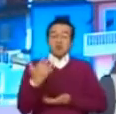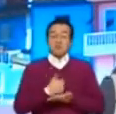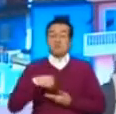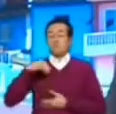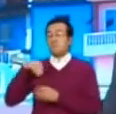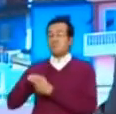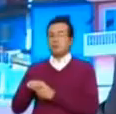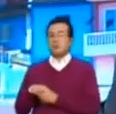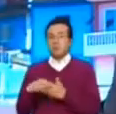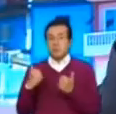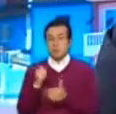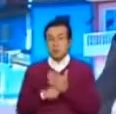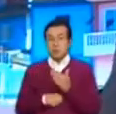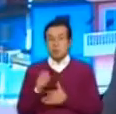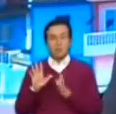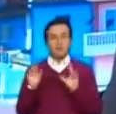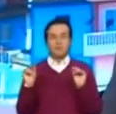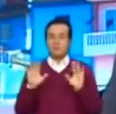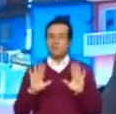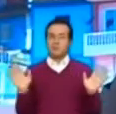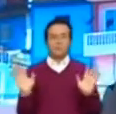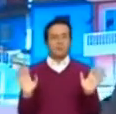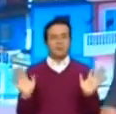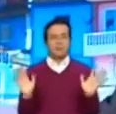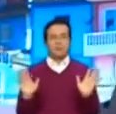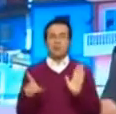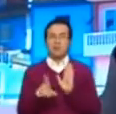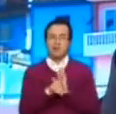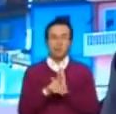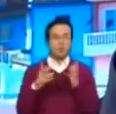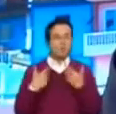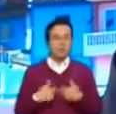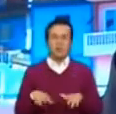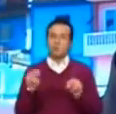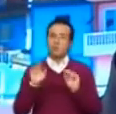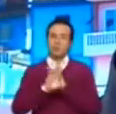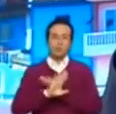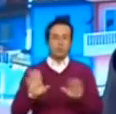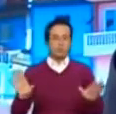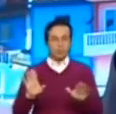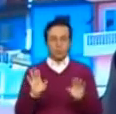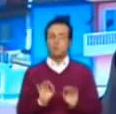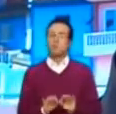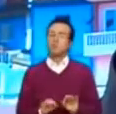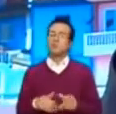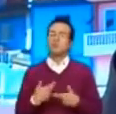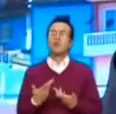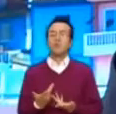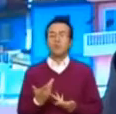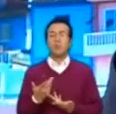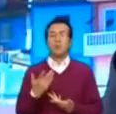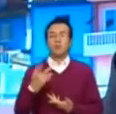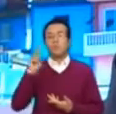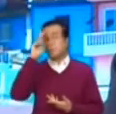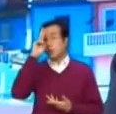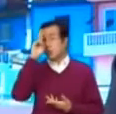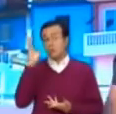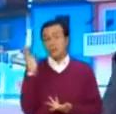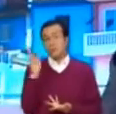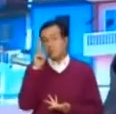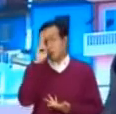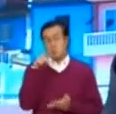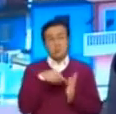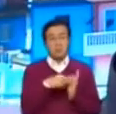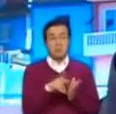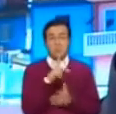exterior. No es justificable, nada justifica. Ni las leyes ni las regulaciones de ningún país. Simplemente estamos hablando de mecanismos de